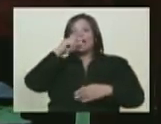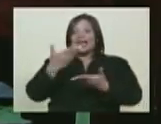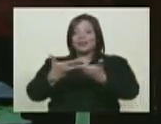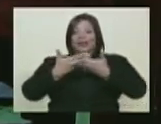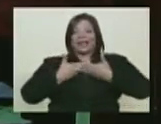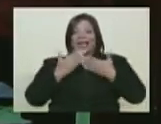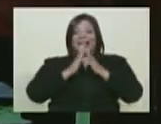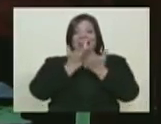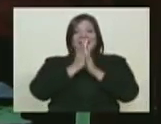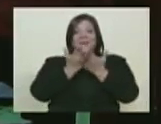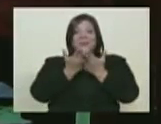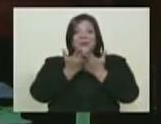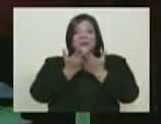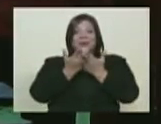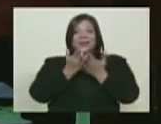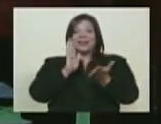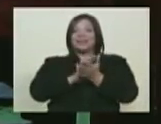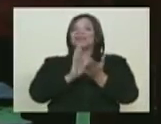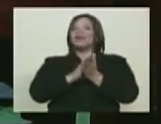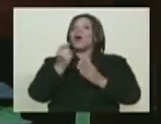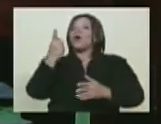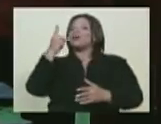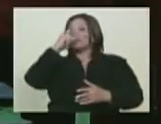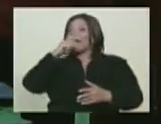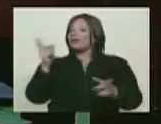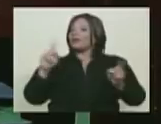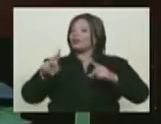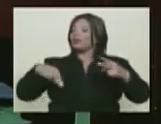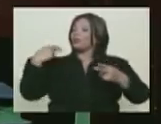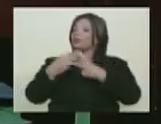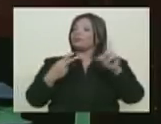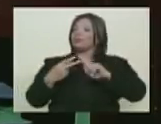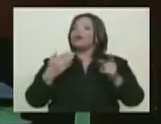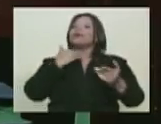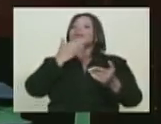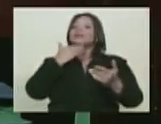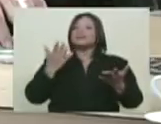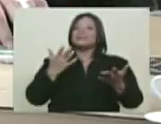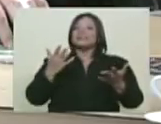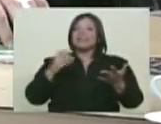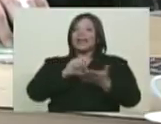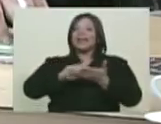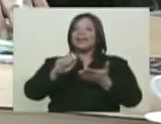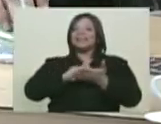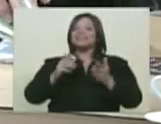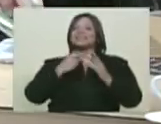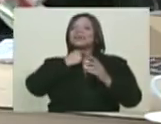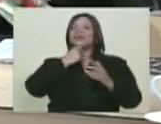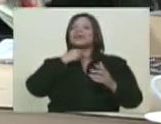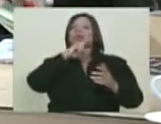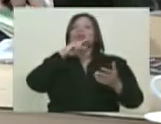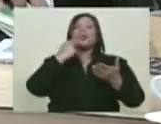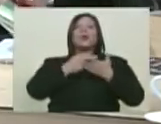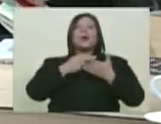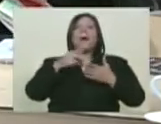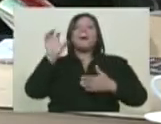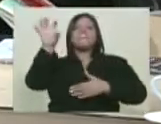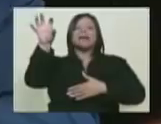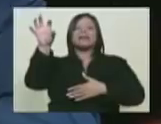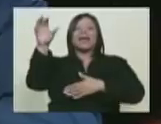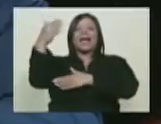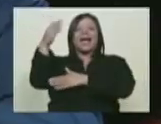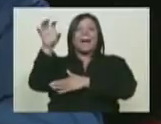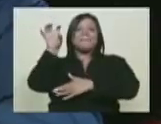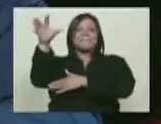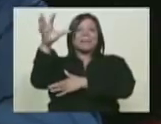libro. Espero que no dures 11 años más en regalarme el próximo. No, te voy a regalar. No, hay uno que acaba de salir que te va a gustar. ¿Cómo mucho. Se llama? Patria. Se Patria.